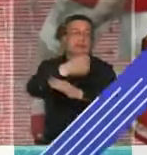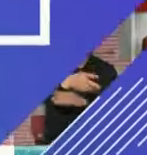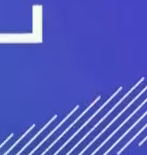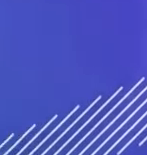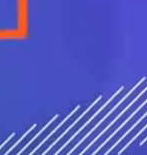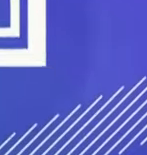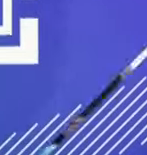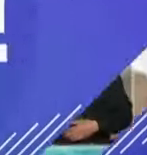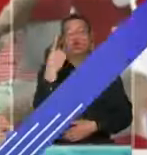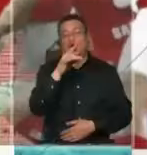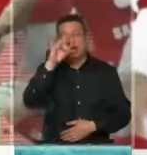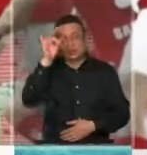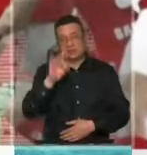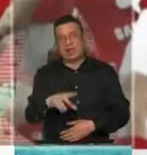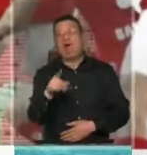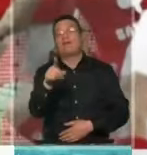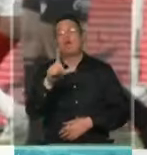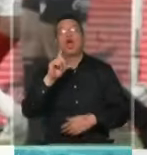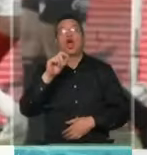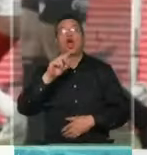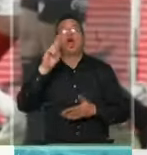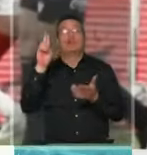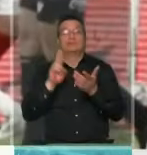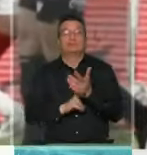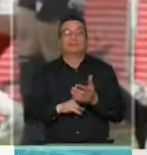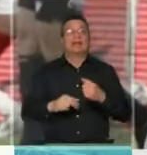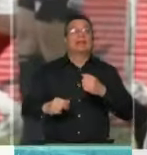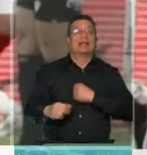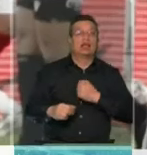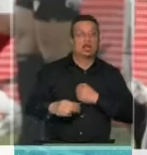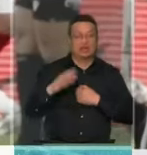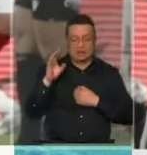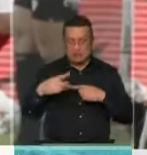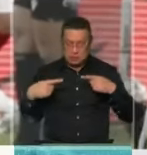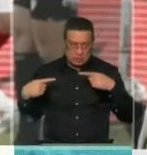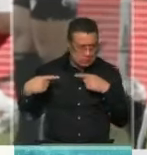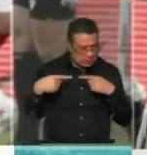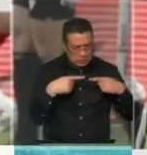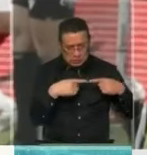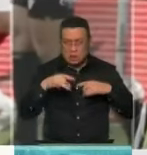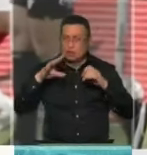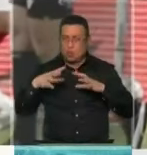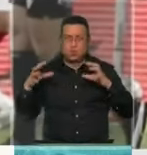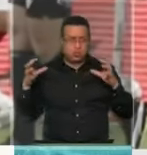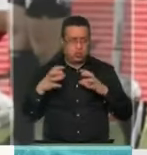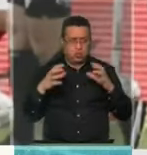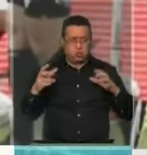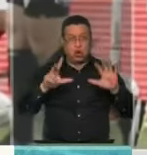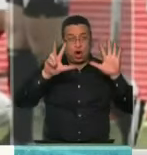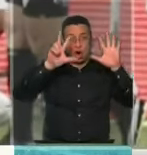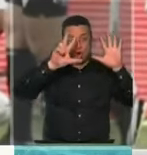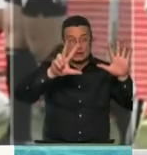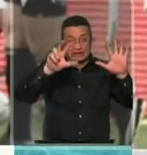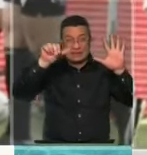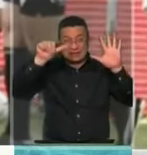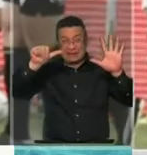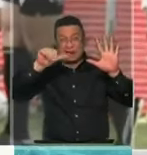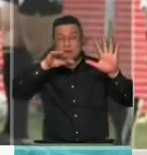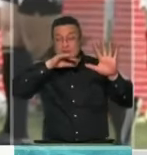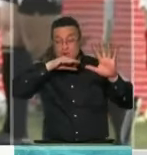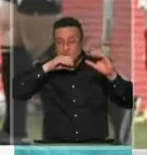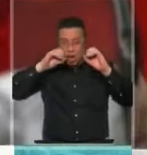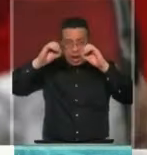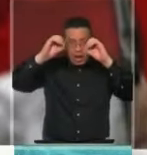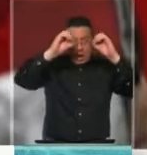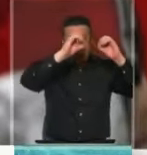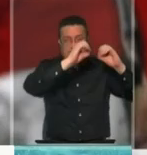sabía más allá de la realidad de Colo-Colo y la UC iba a ser de dientes apretados, y así lo fue por exactos 86 minutos, porque